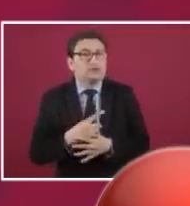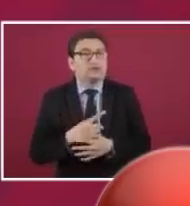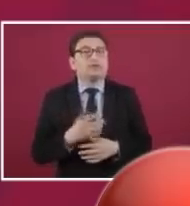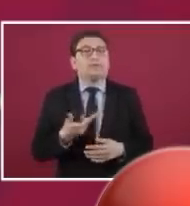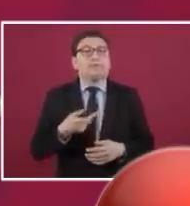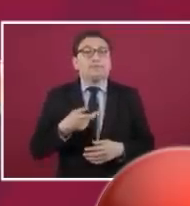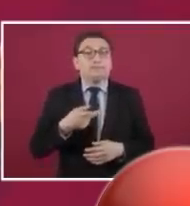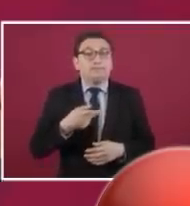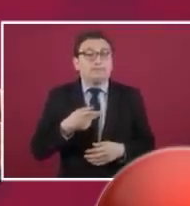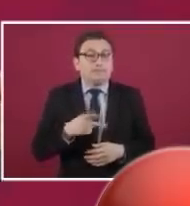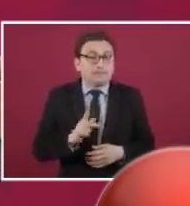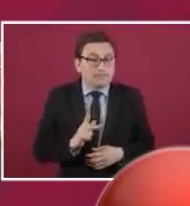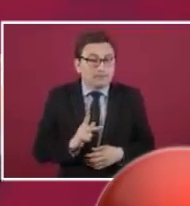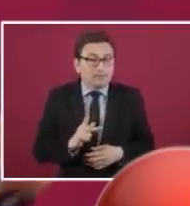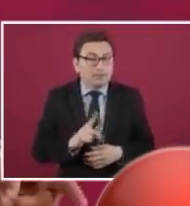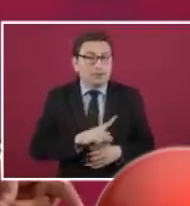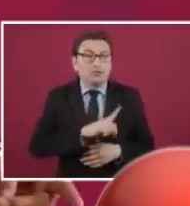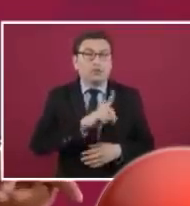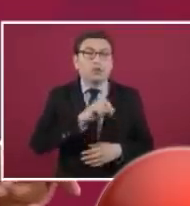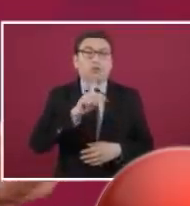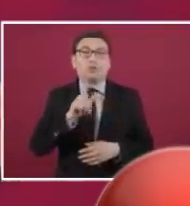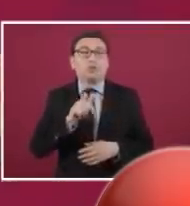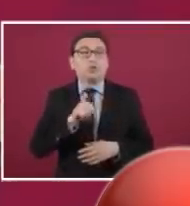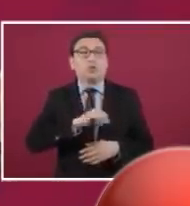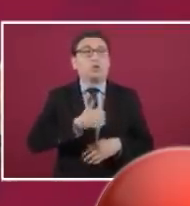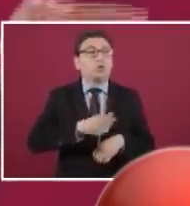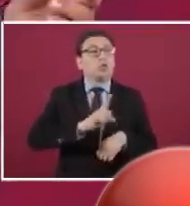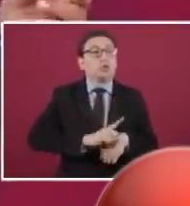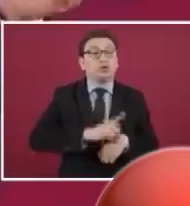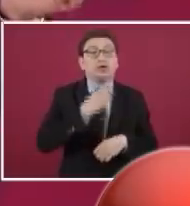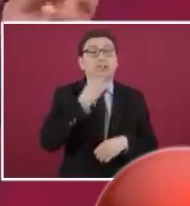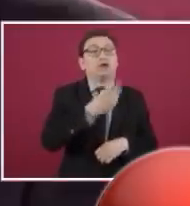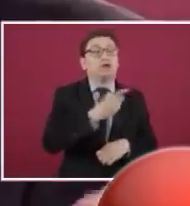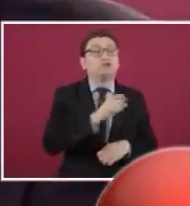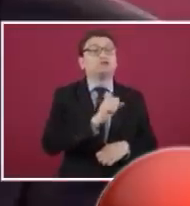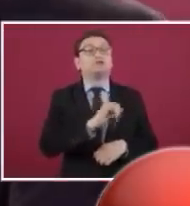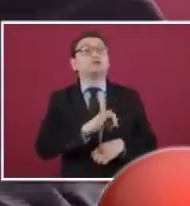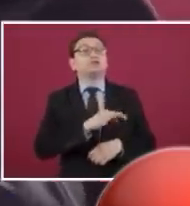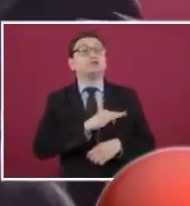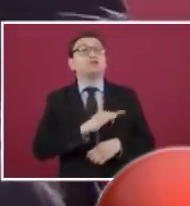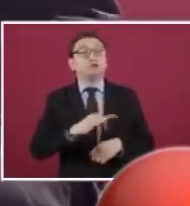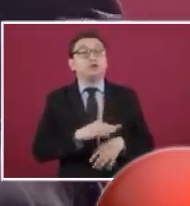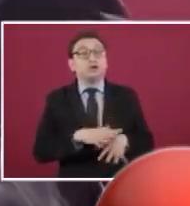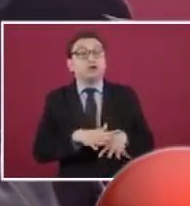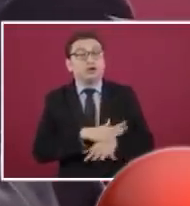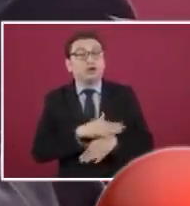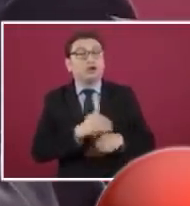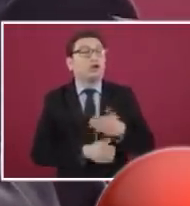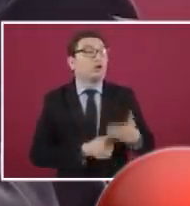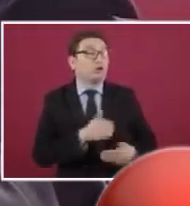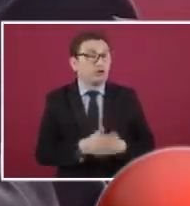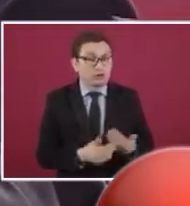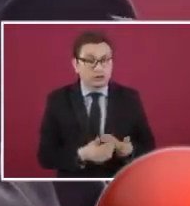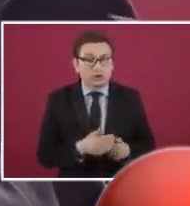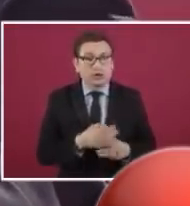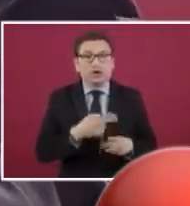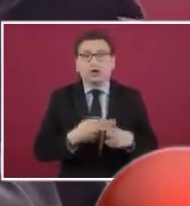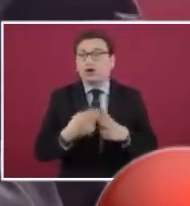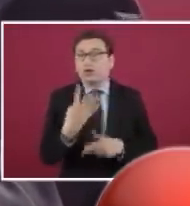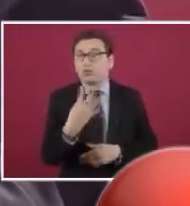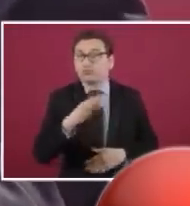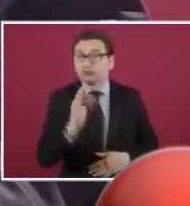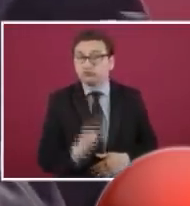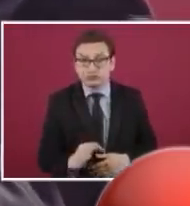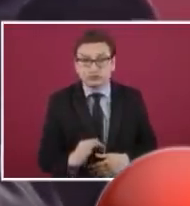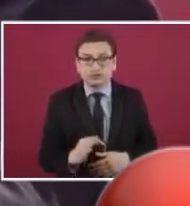y Gurría dice que sí es posible que se pueda crecer al 4%, y